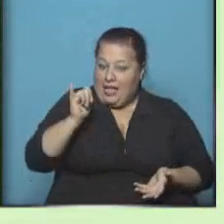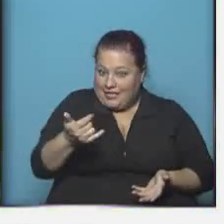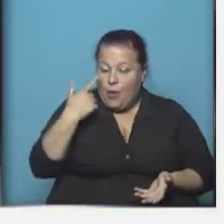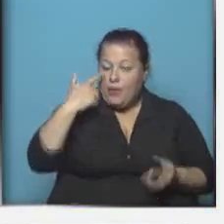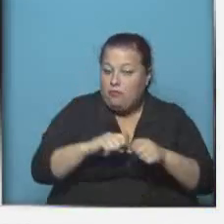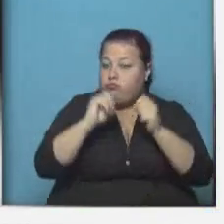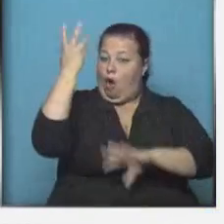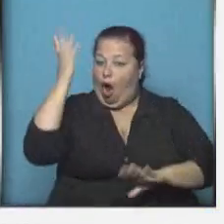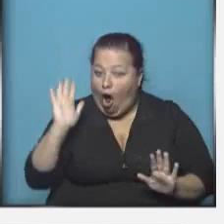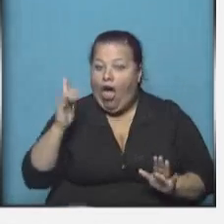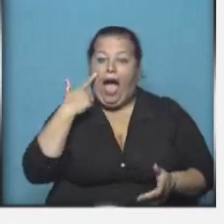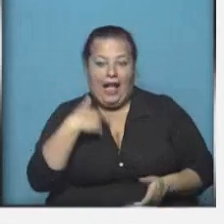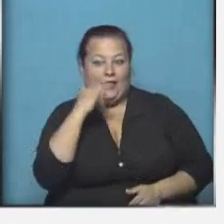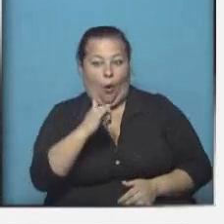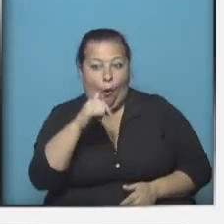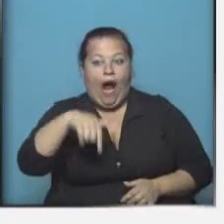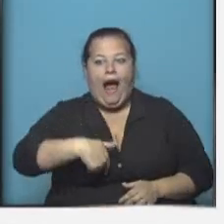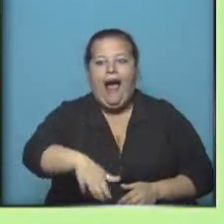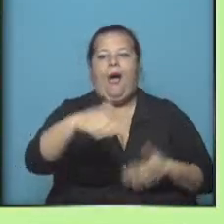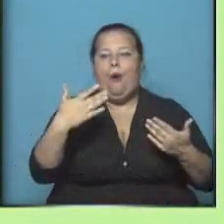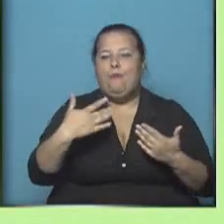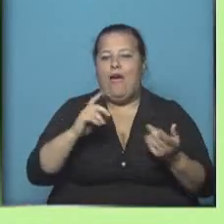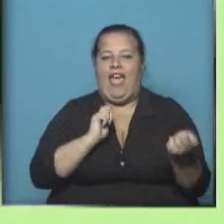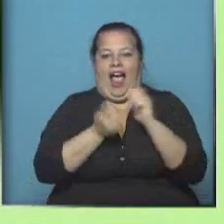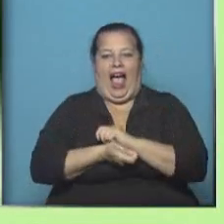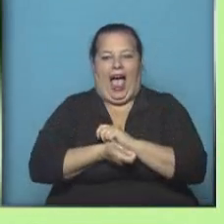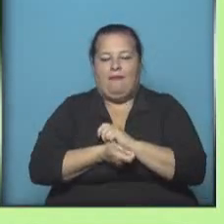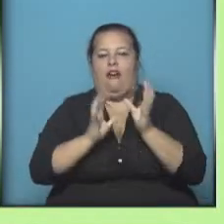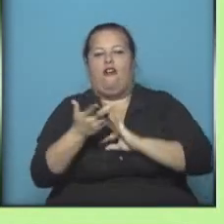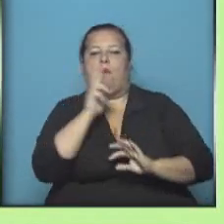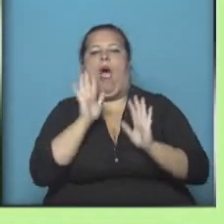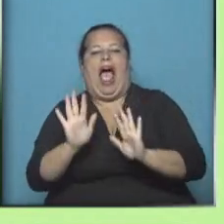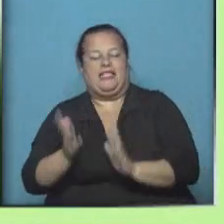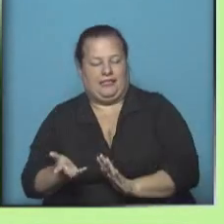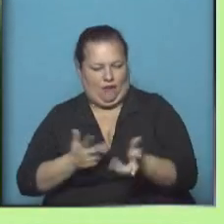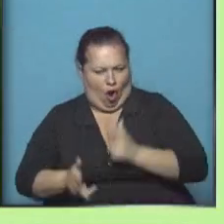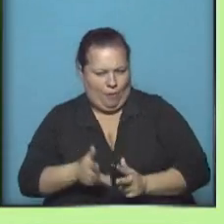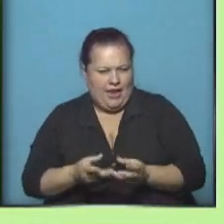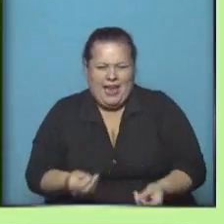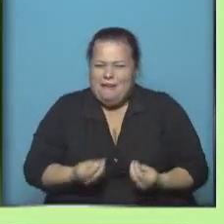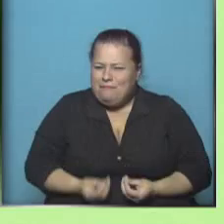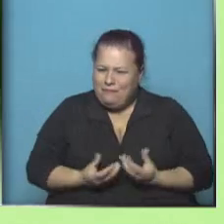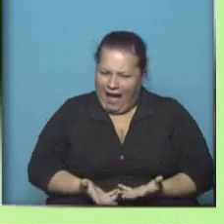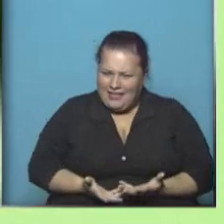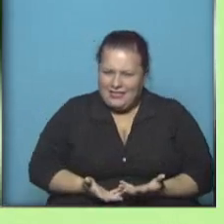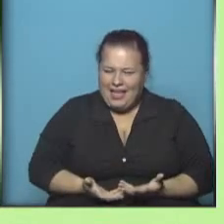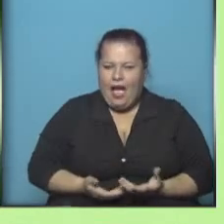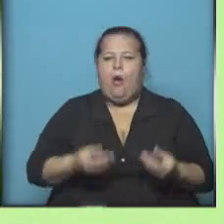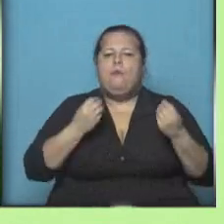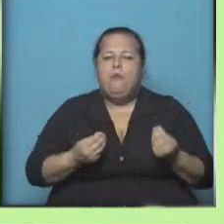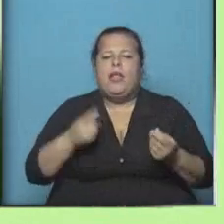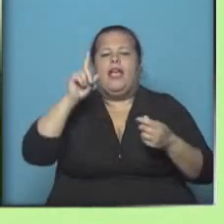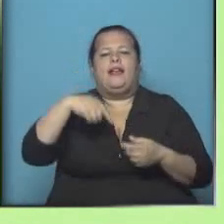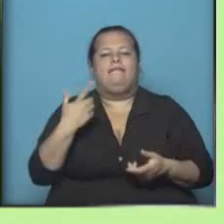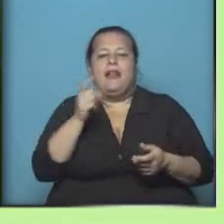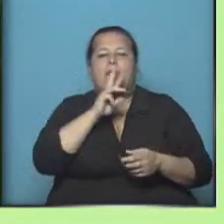lo que salió? Bueno, te cuento que a partir de ahora vos podés transformarte en este tipo de mujer. ¿Qué nos pasa, Walter, que entramos